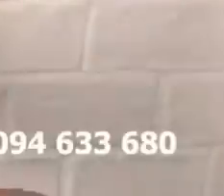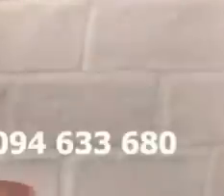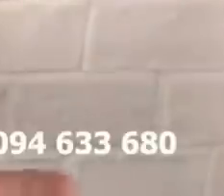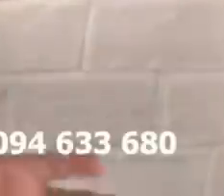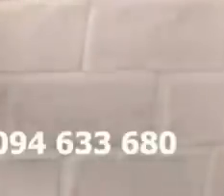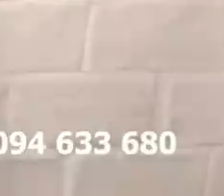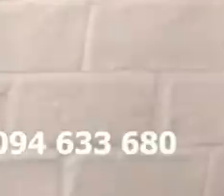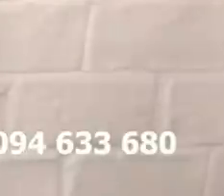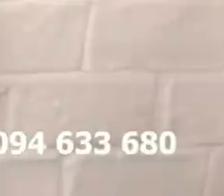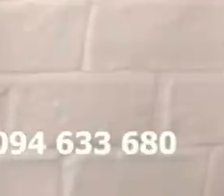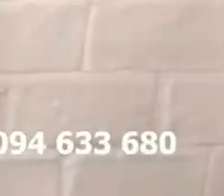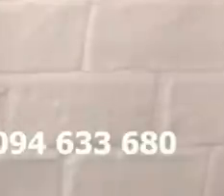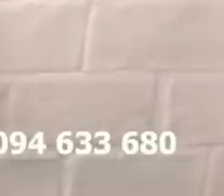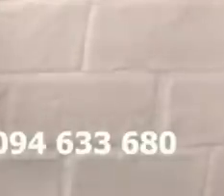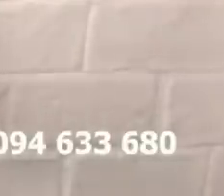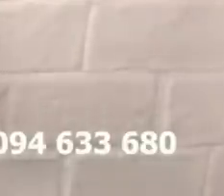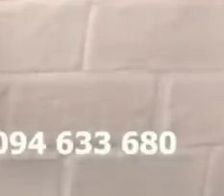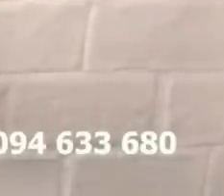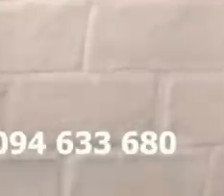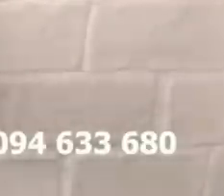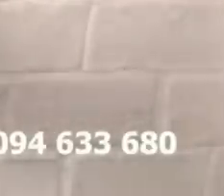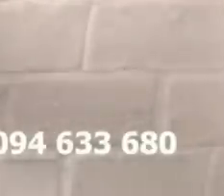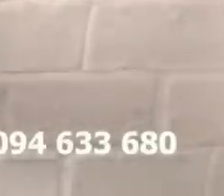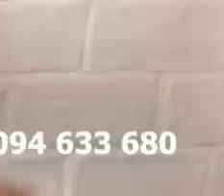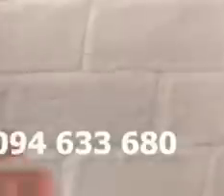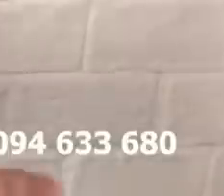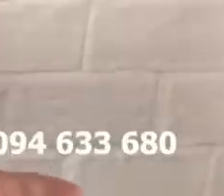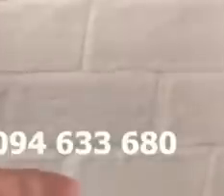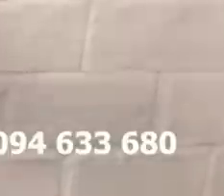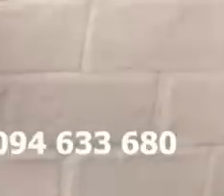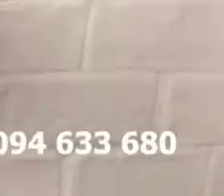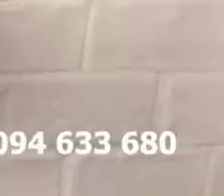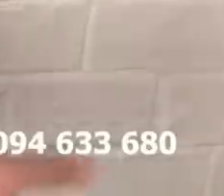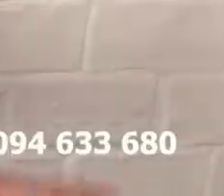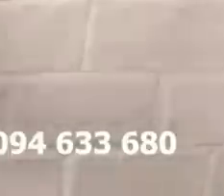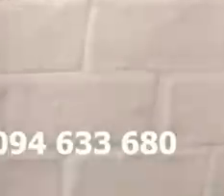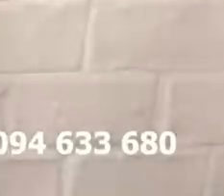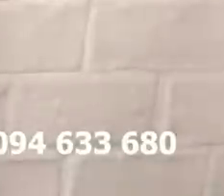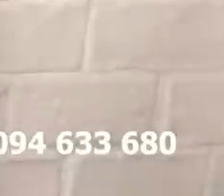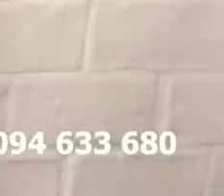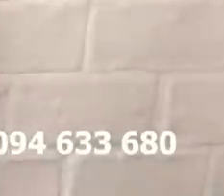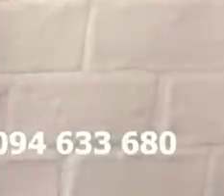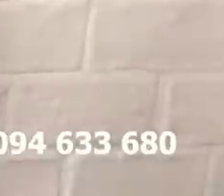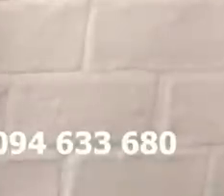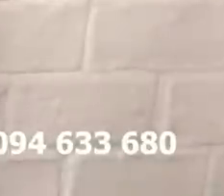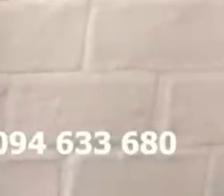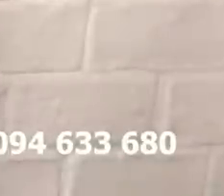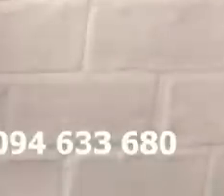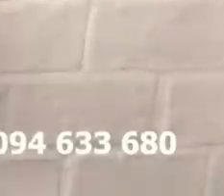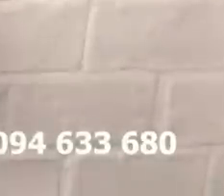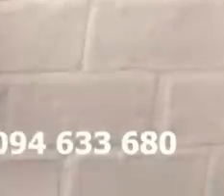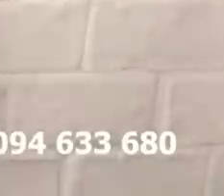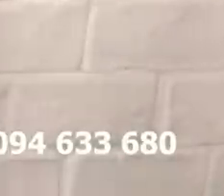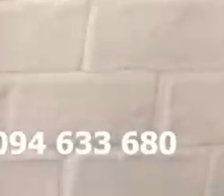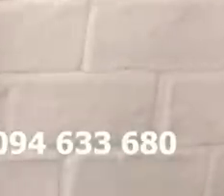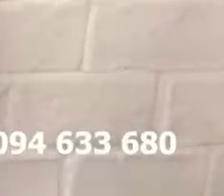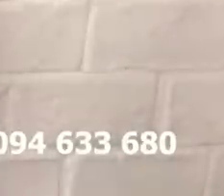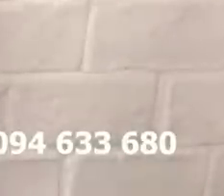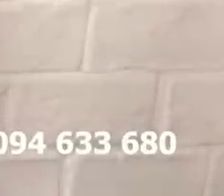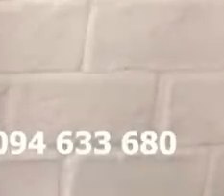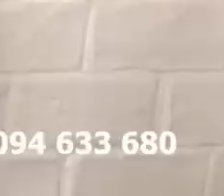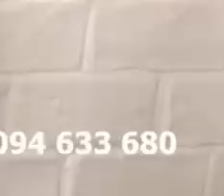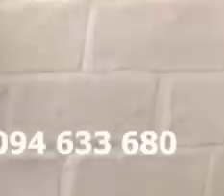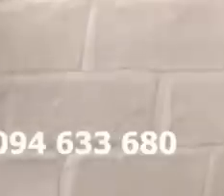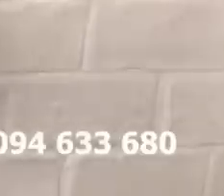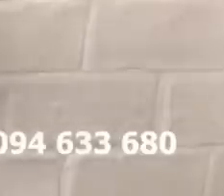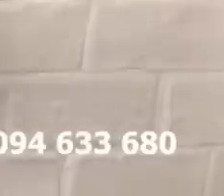Y bueno, hasta acá el informe de hoy. Si te gustó, te pido como siempre que lo compartas y no te olvides de seguirme en mis redes sociales para ver más contenido